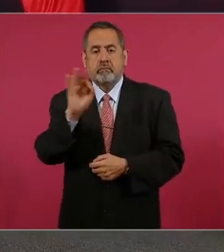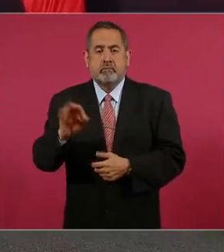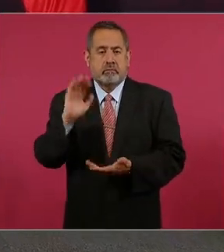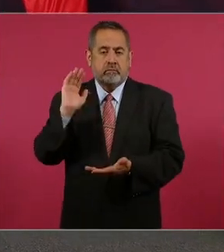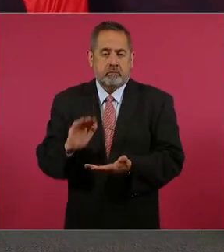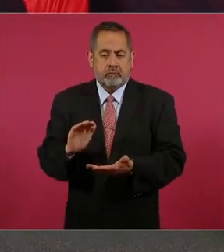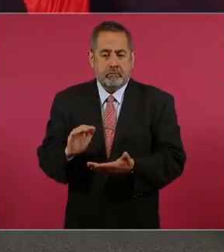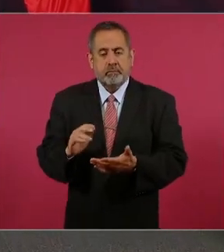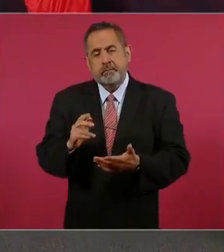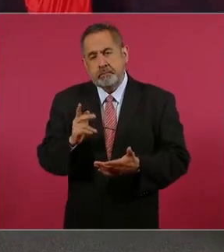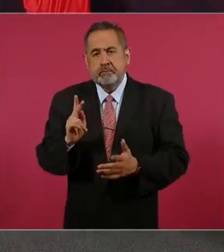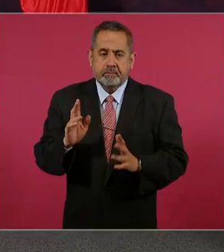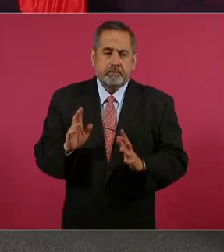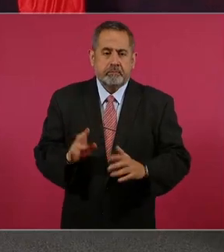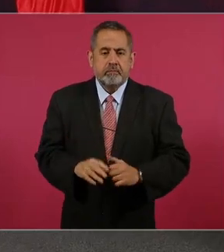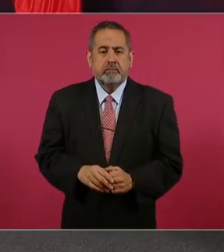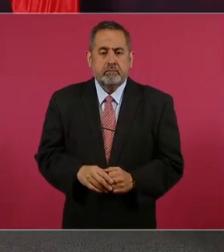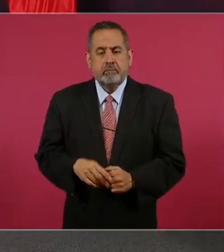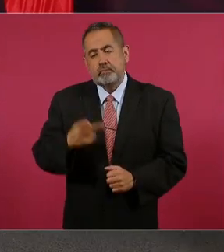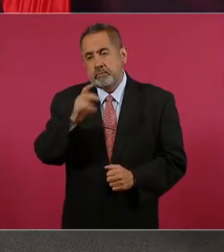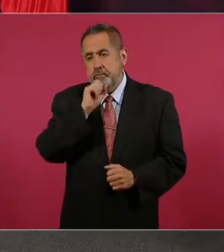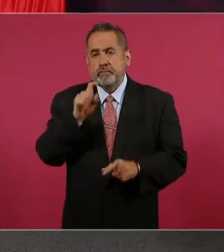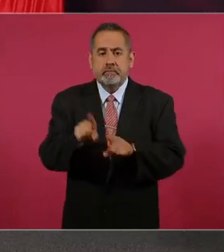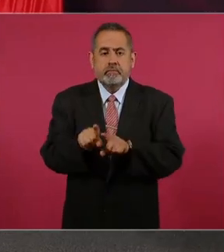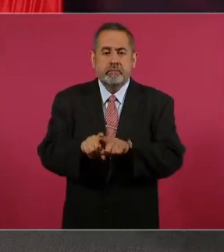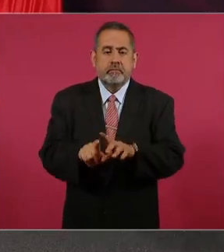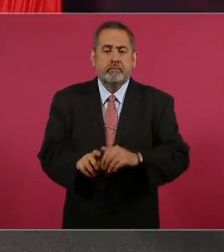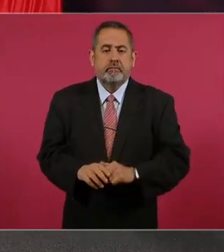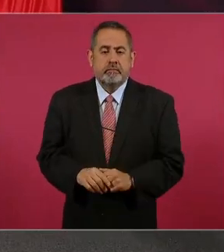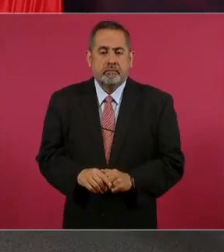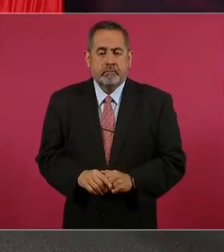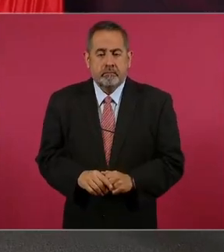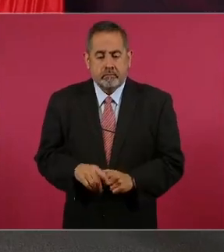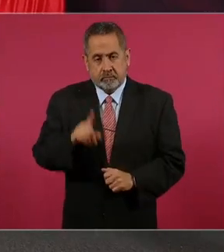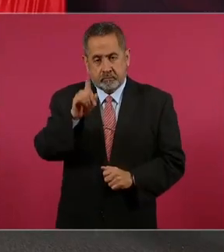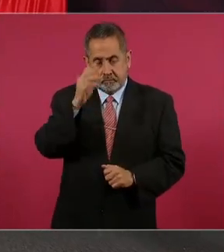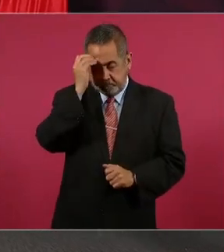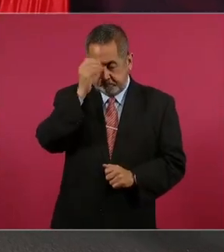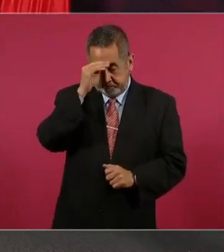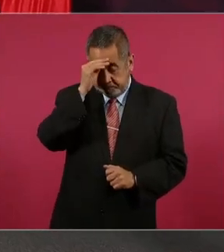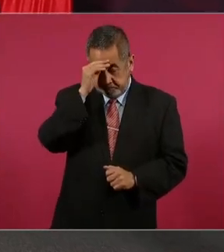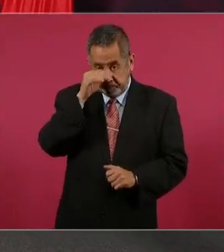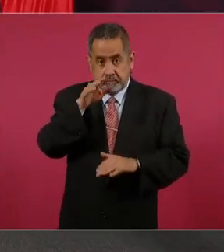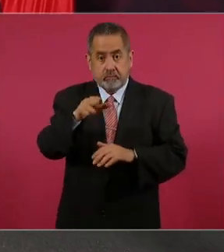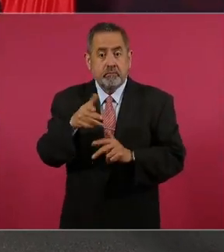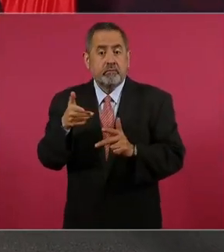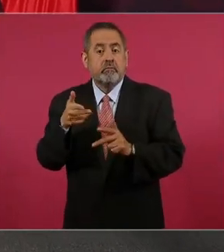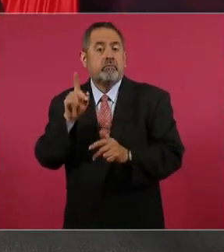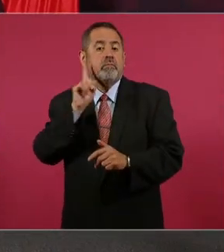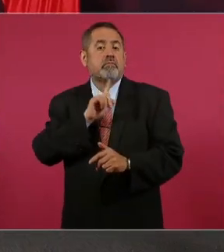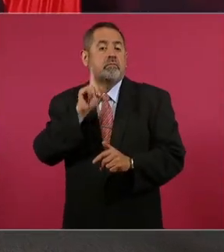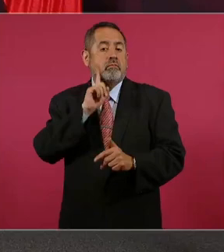pero tenemos bueno también una reducción importante en feminicidios